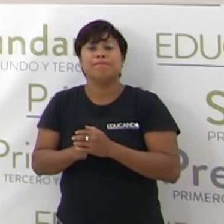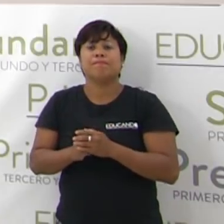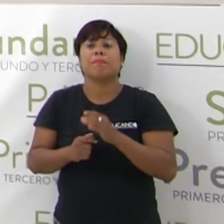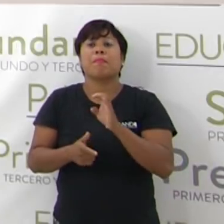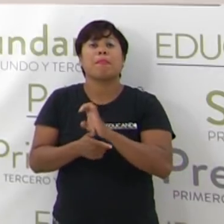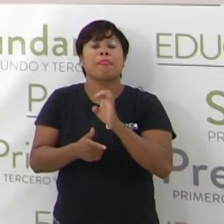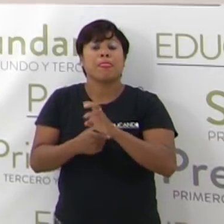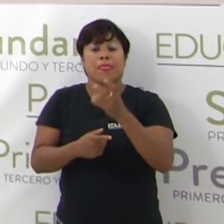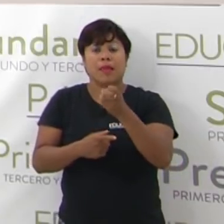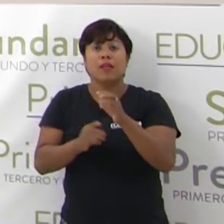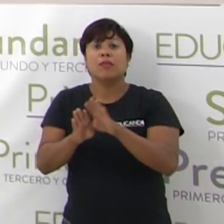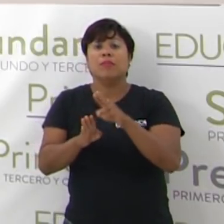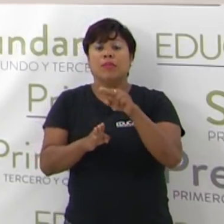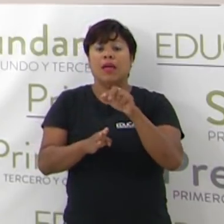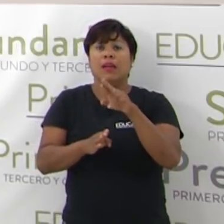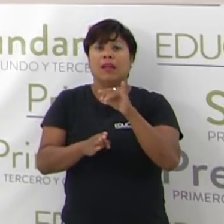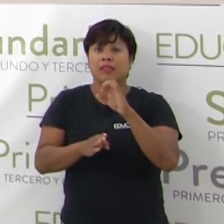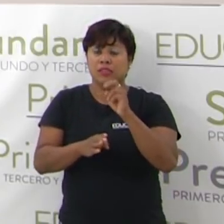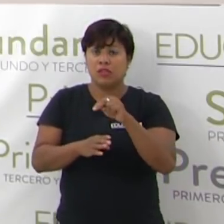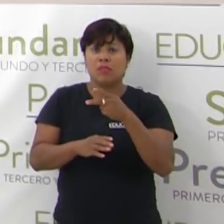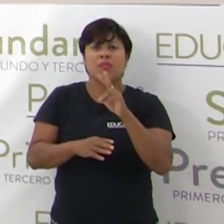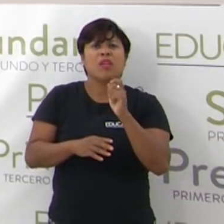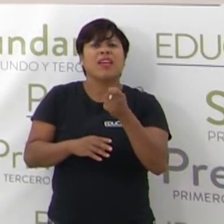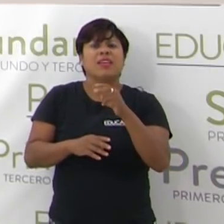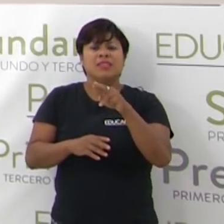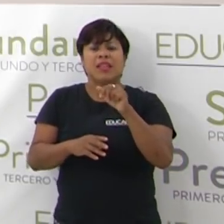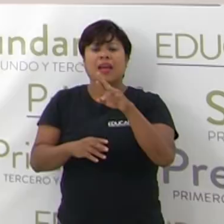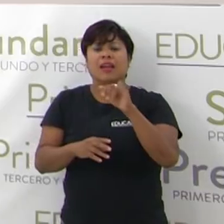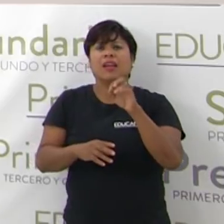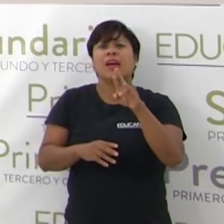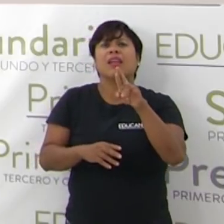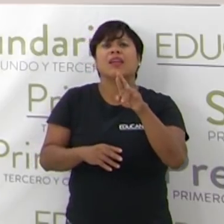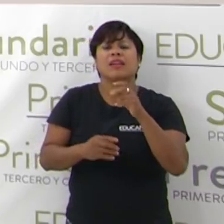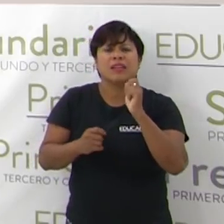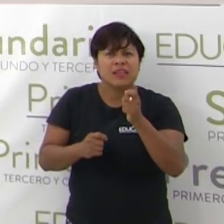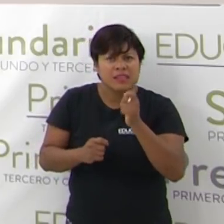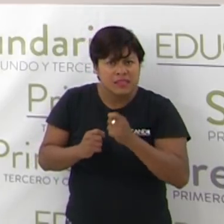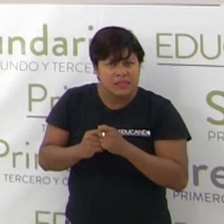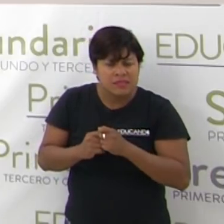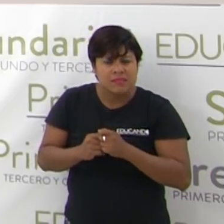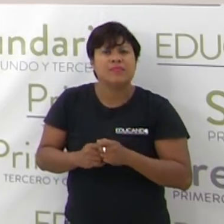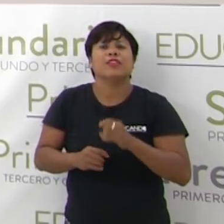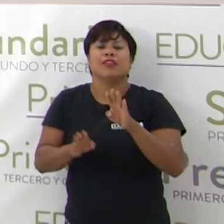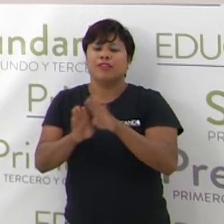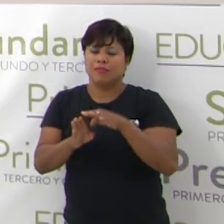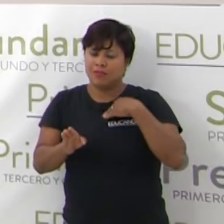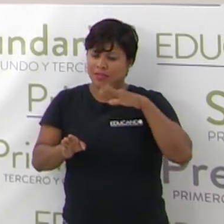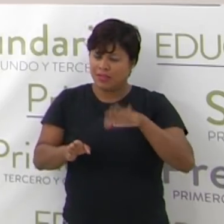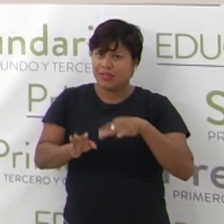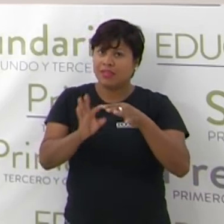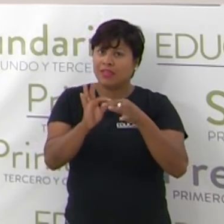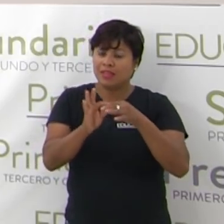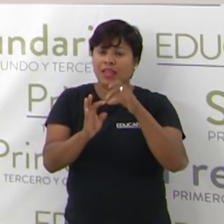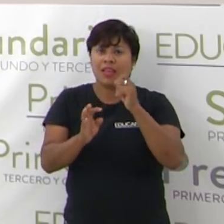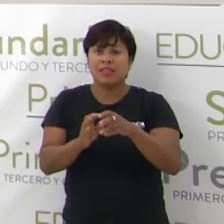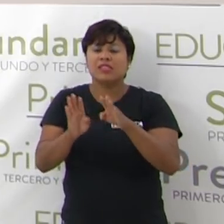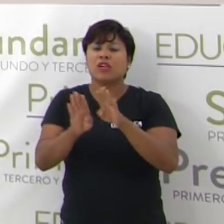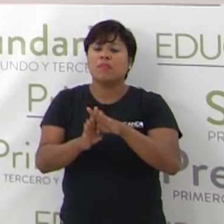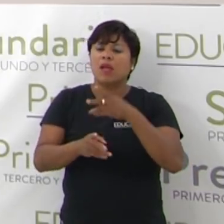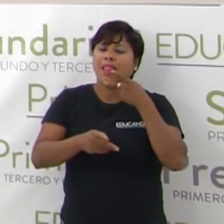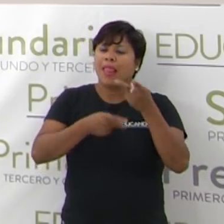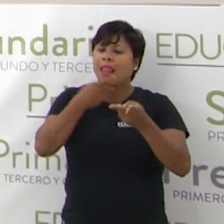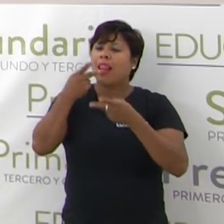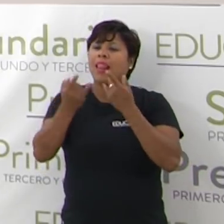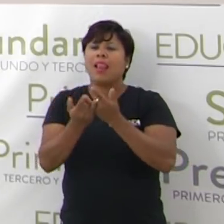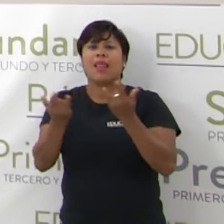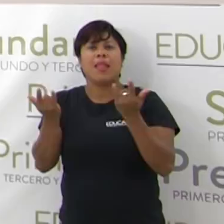es la historia de la narración. ¿Pero qué es narrar, niños? Como les decía en un principio, es un relato oral, es un